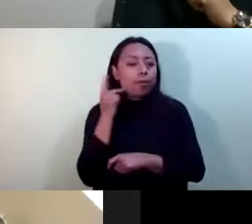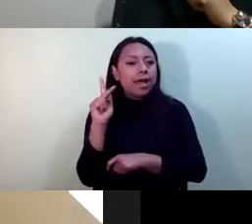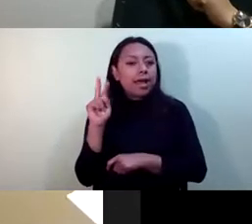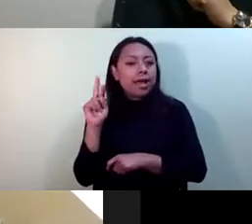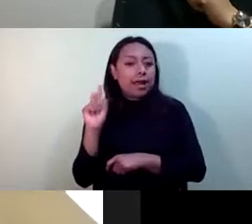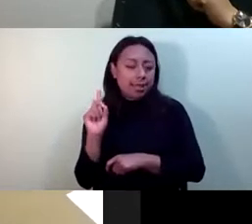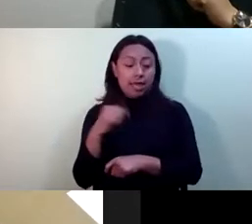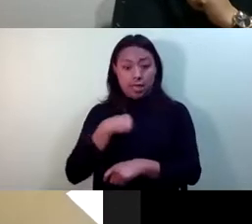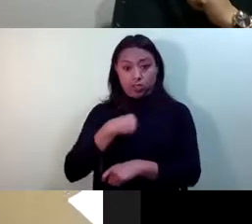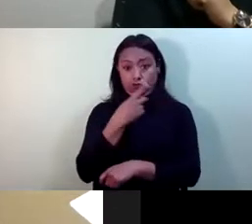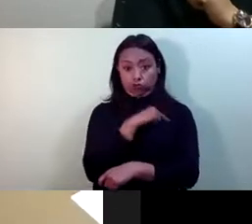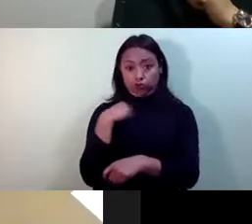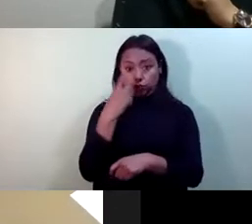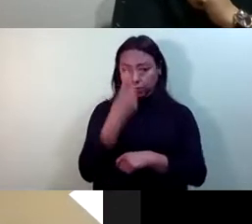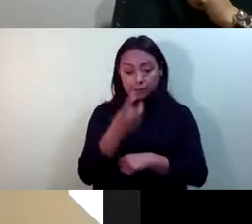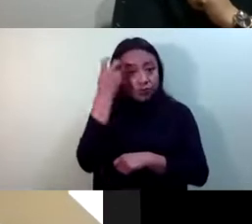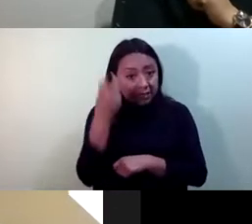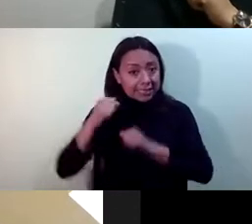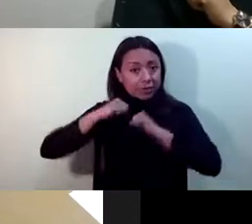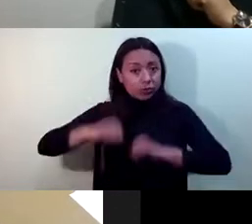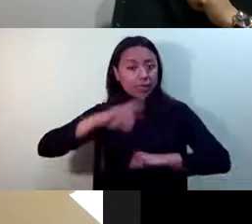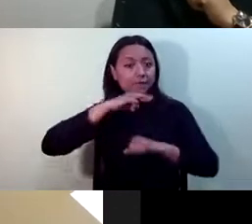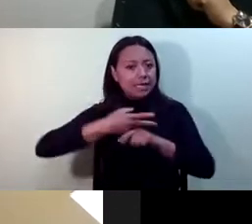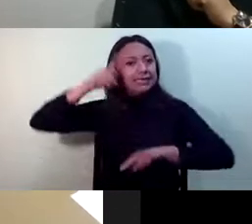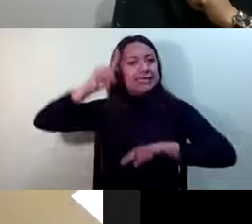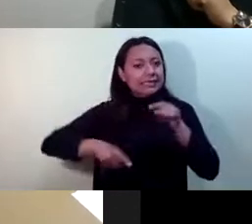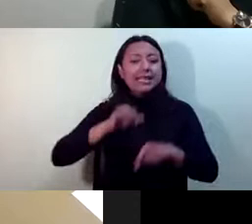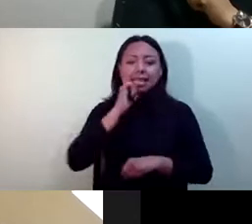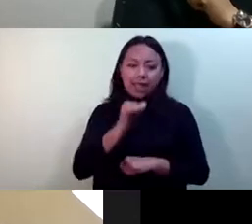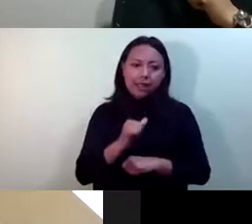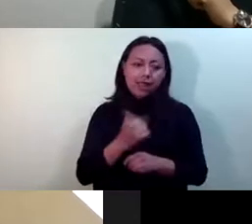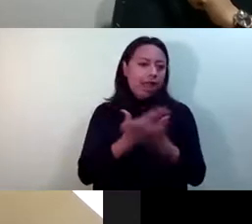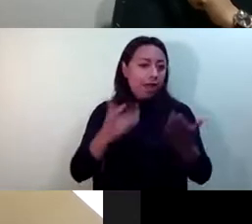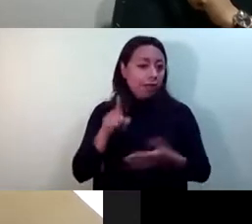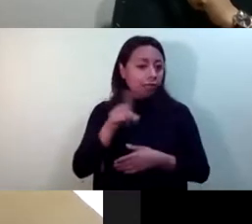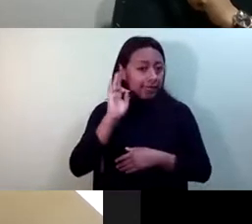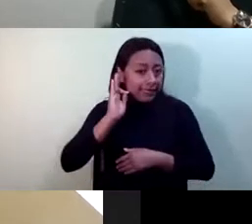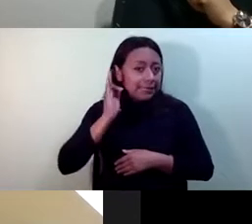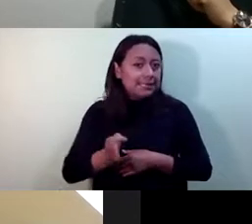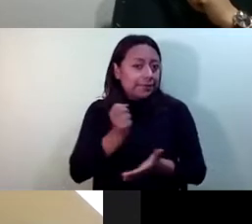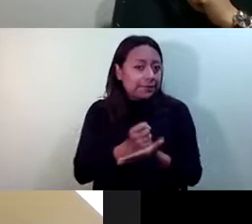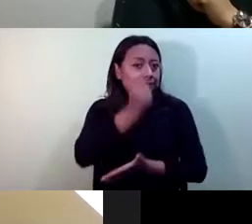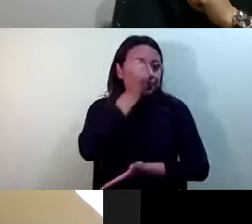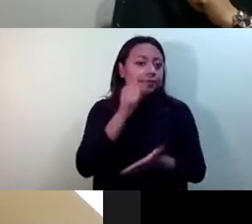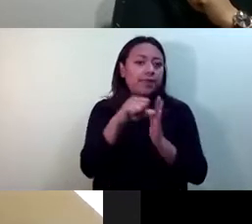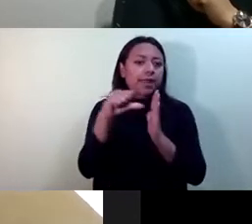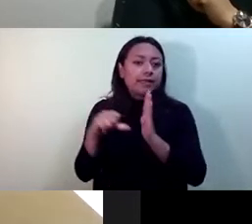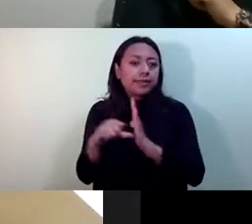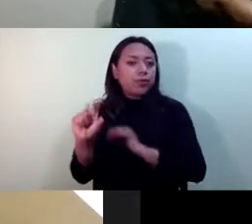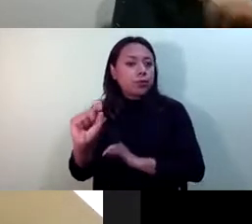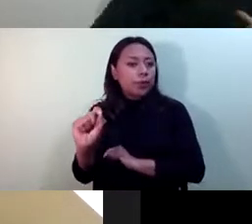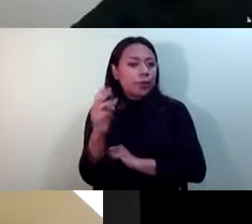facultad, al quitar la facultad y autorizar el artículo 23 bis, en donde